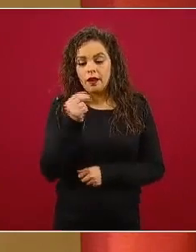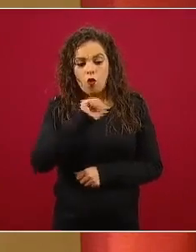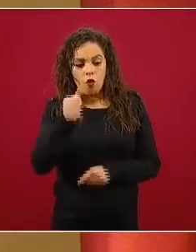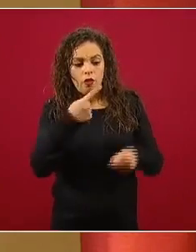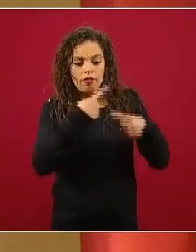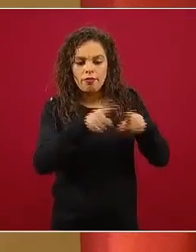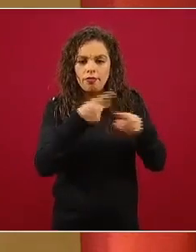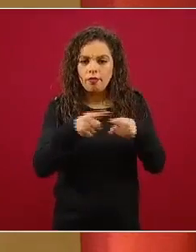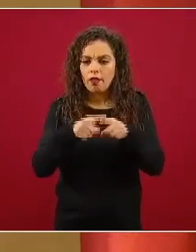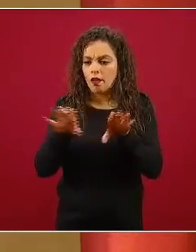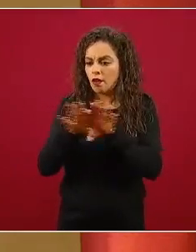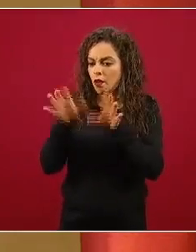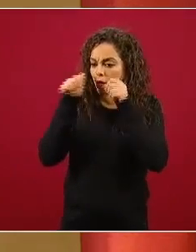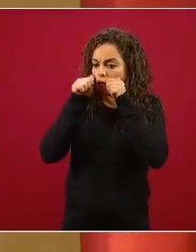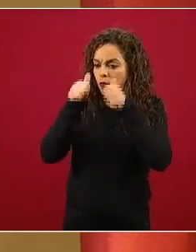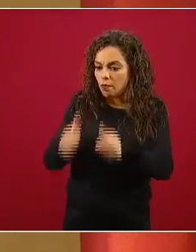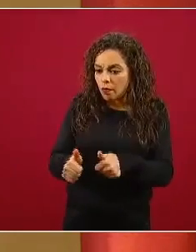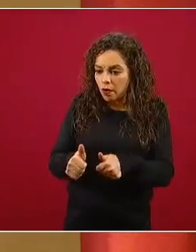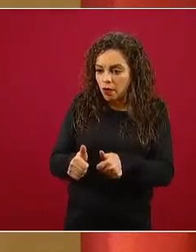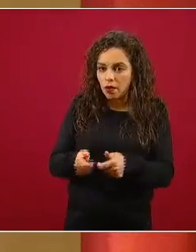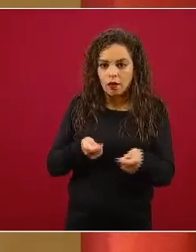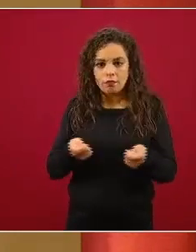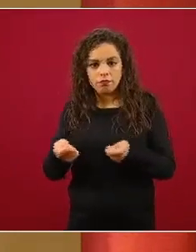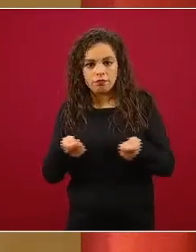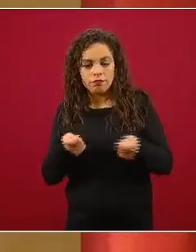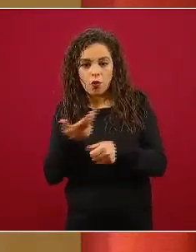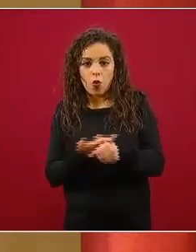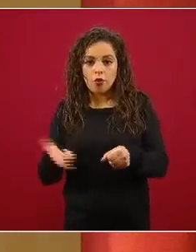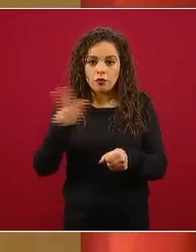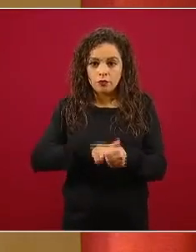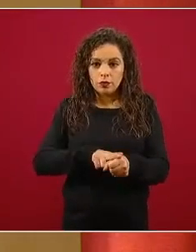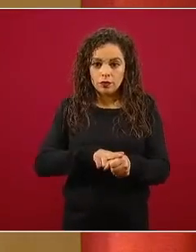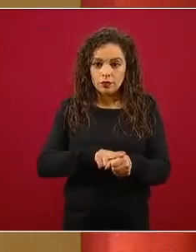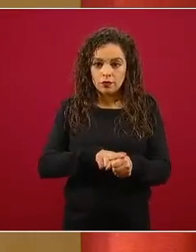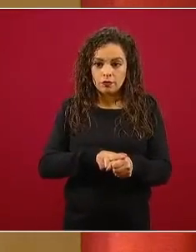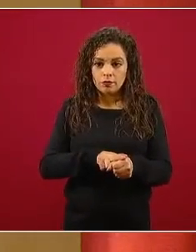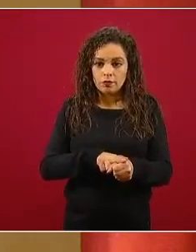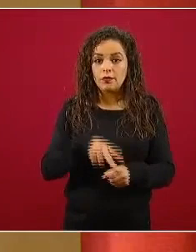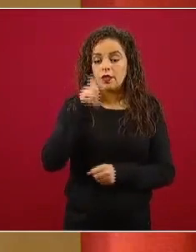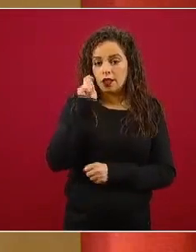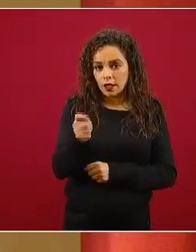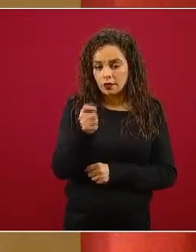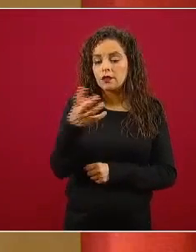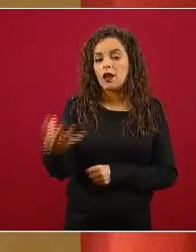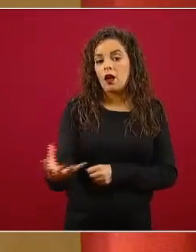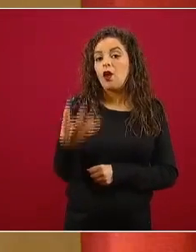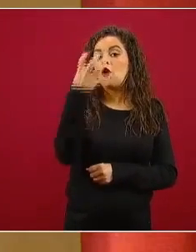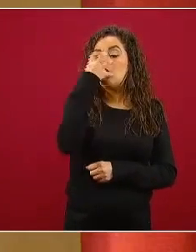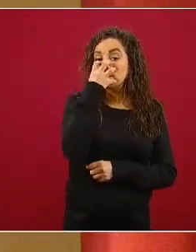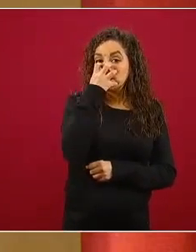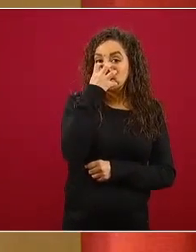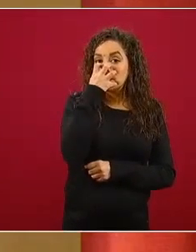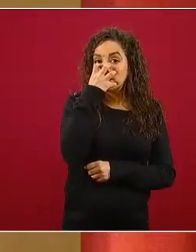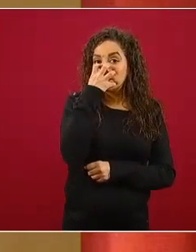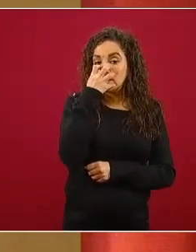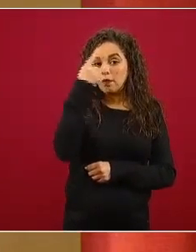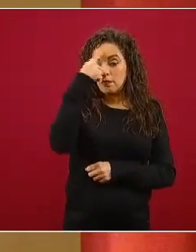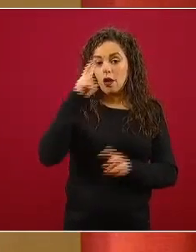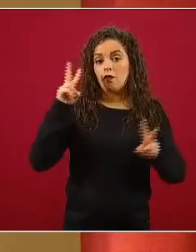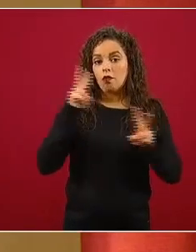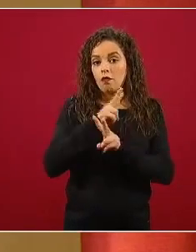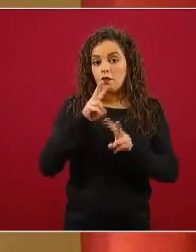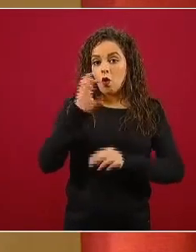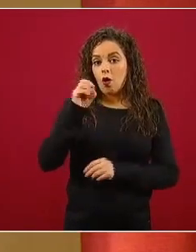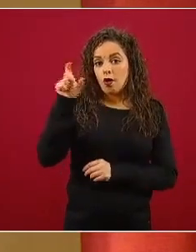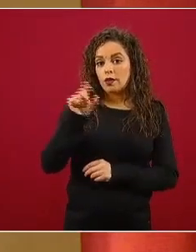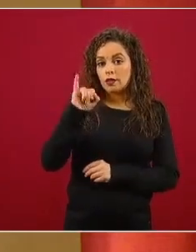en hospital. Una de ellas es el uso de oxigenación no invasiva, una mascarilla de oxígeno, que podrían resultar